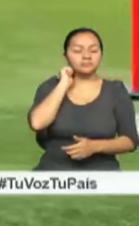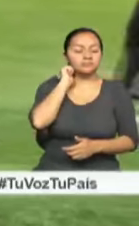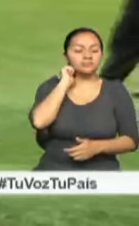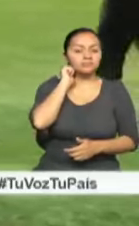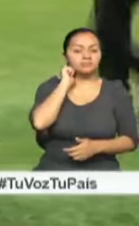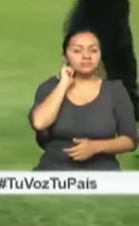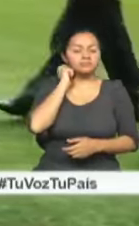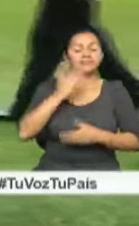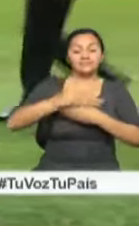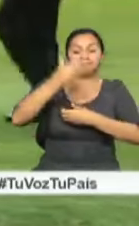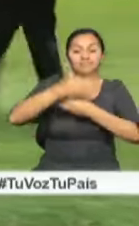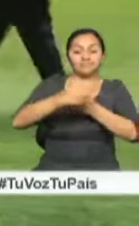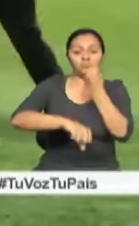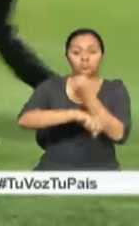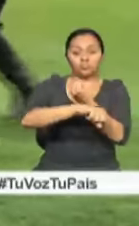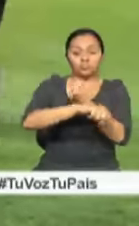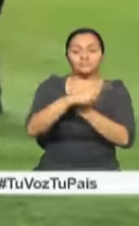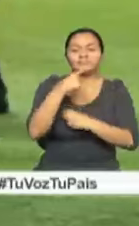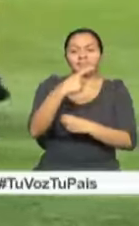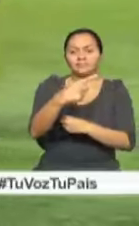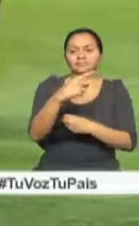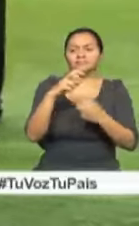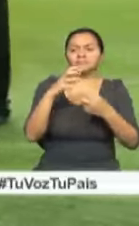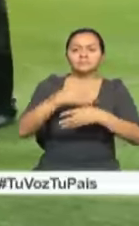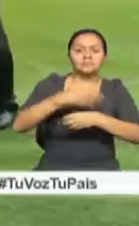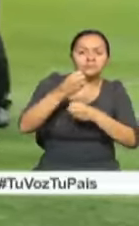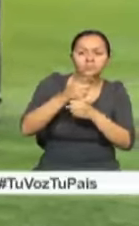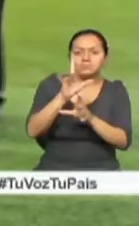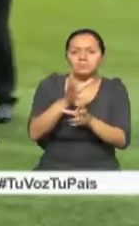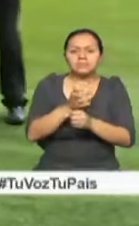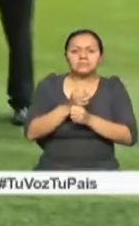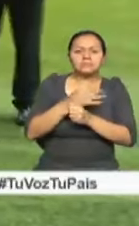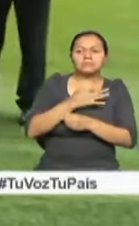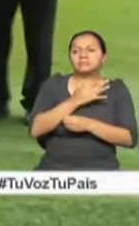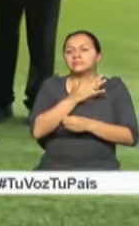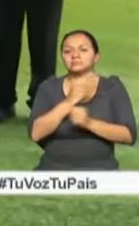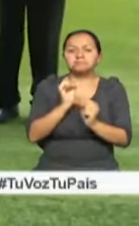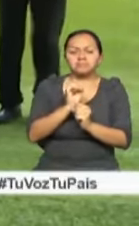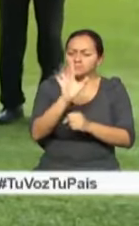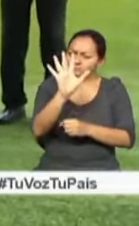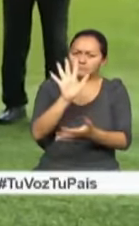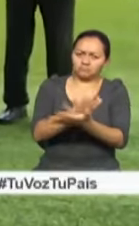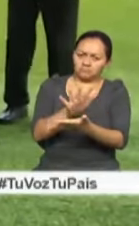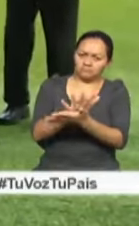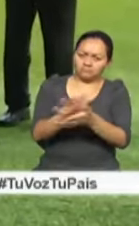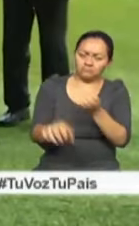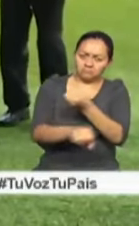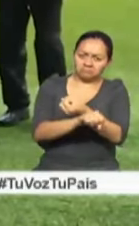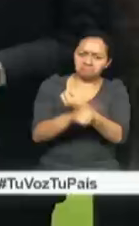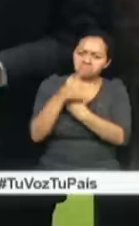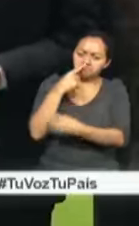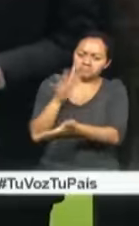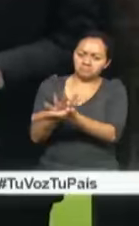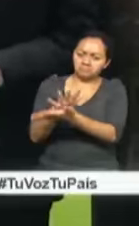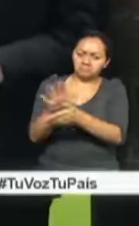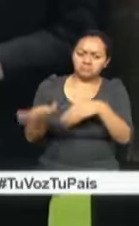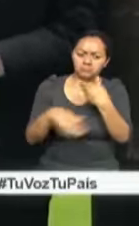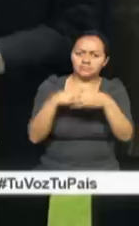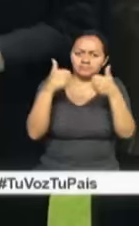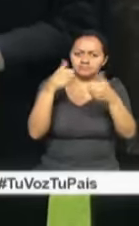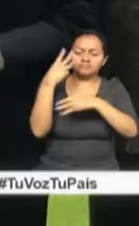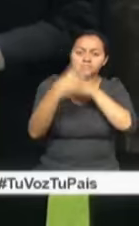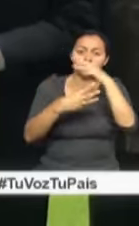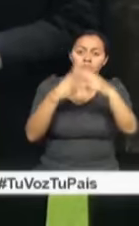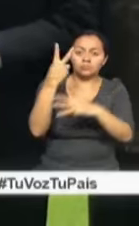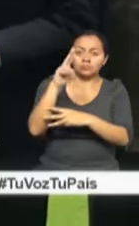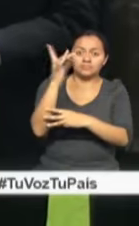La FIFA descarta riesgos contra la seguridad de aficionados en Rusia durante la Copa Confederaciones 2017 y el Mundial del año